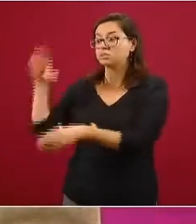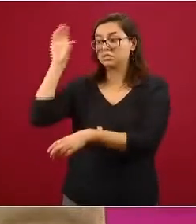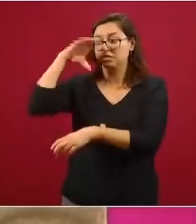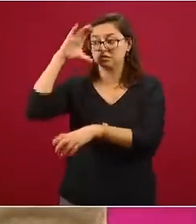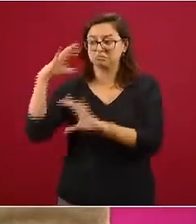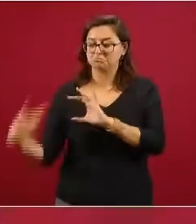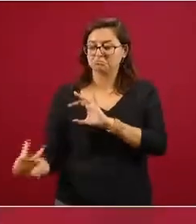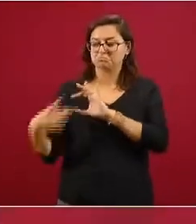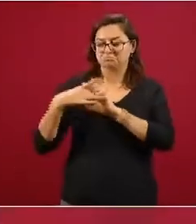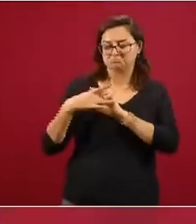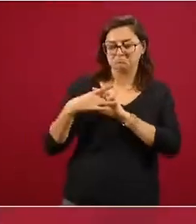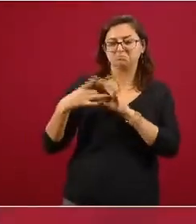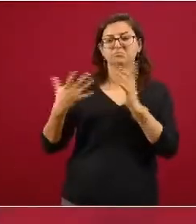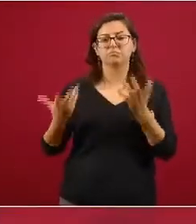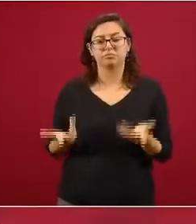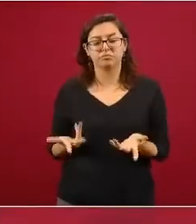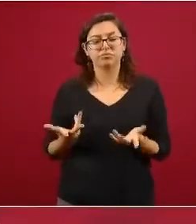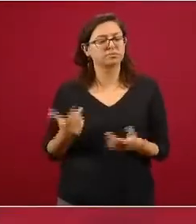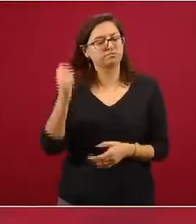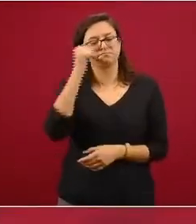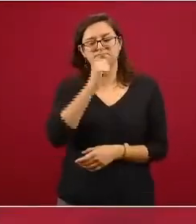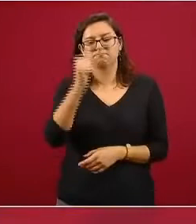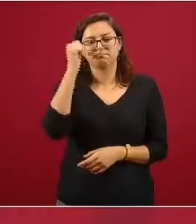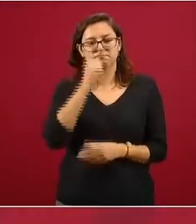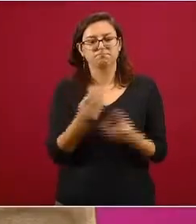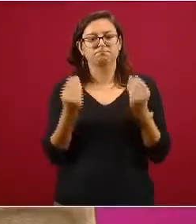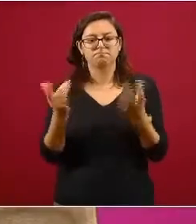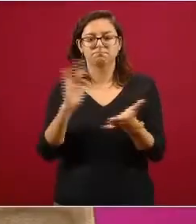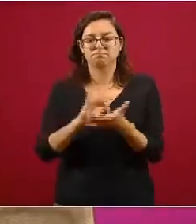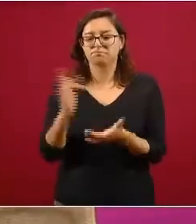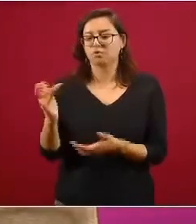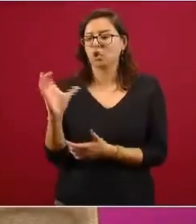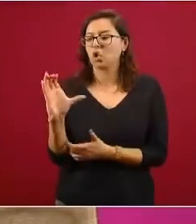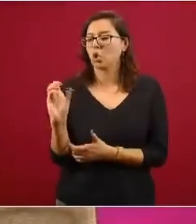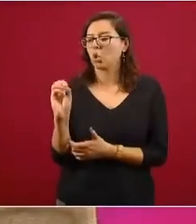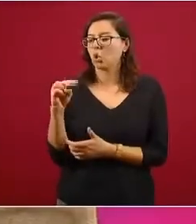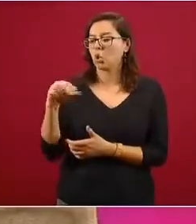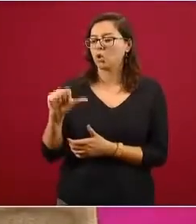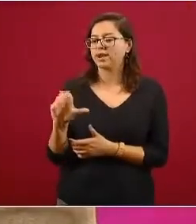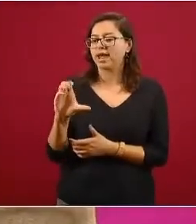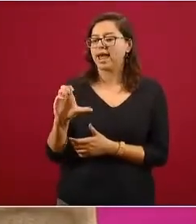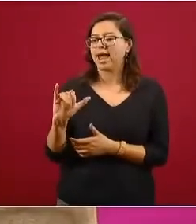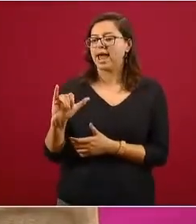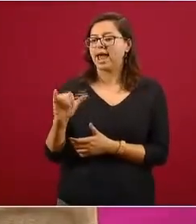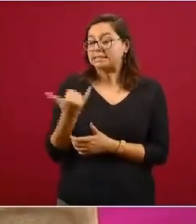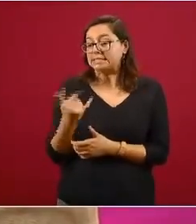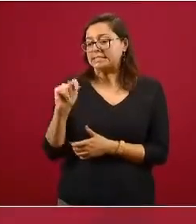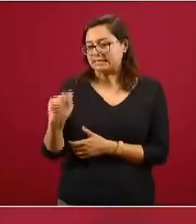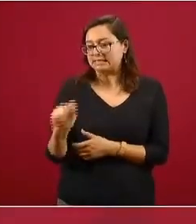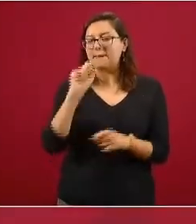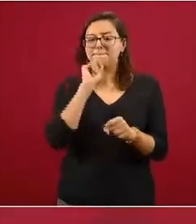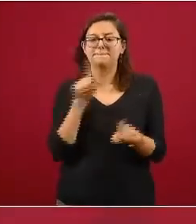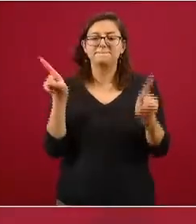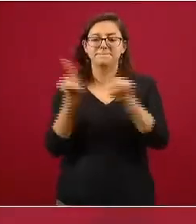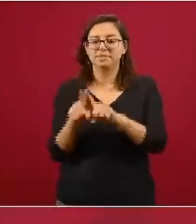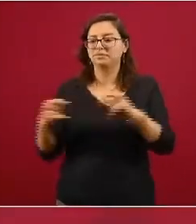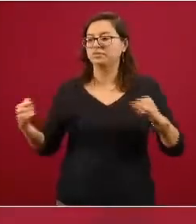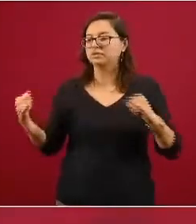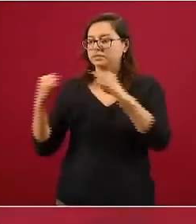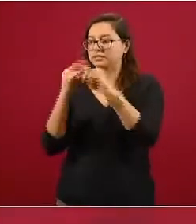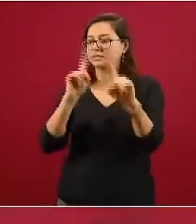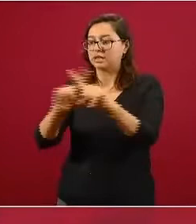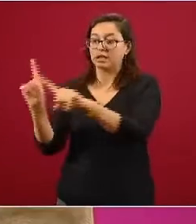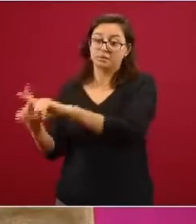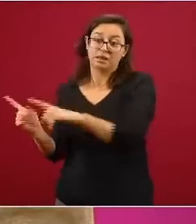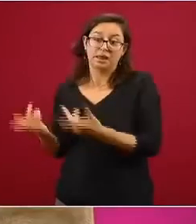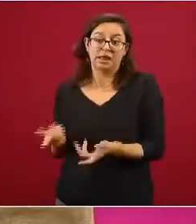nosotros, y vuelvo a agradecer siempre que digo esto a CONACYT y a las instituciones públicas de investigación como el